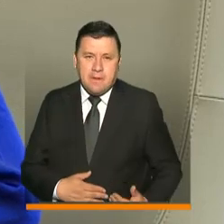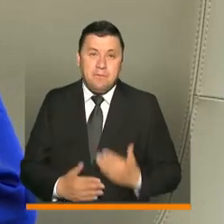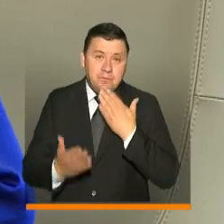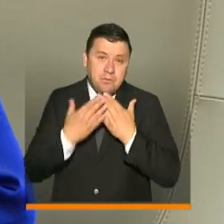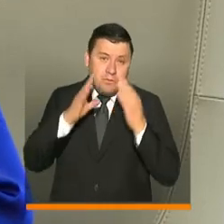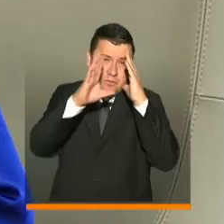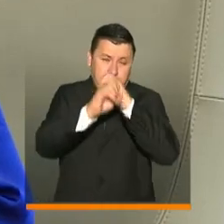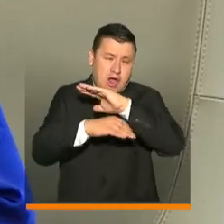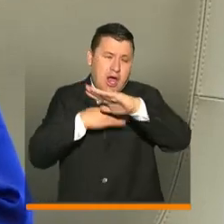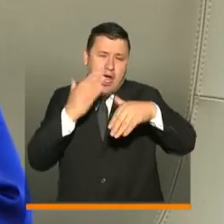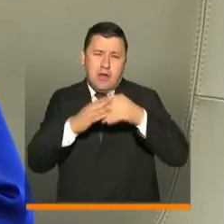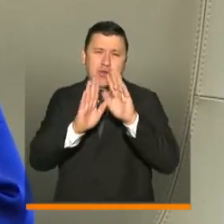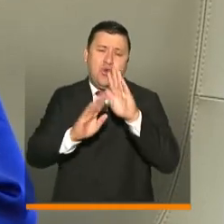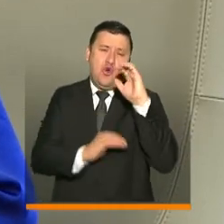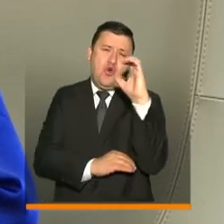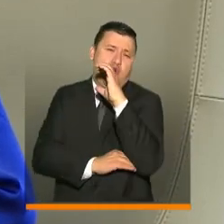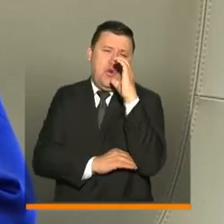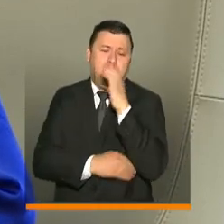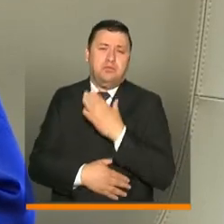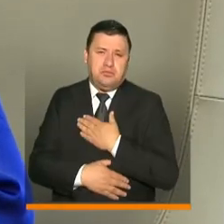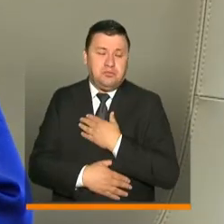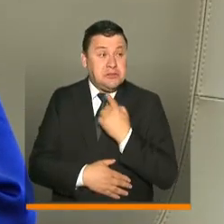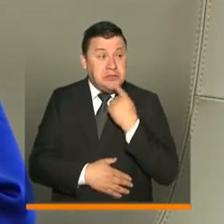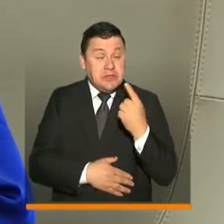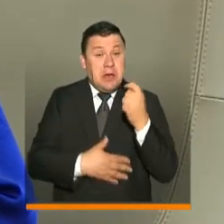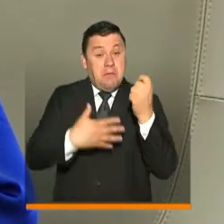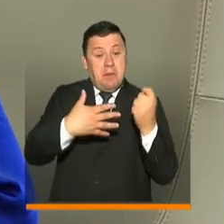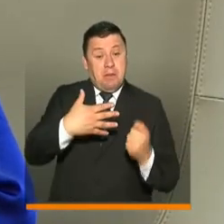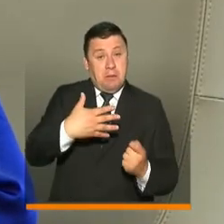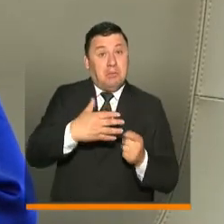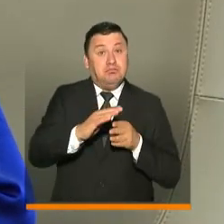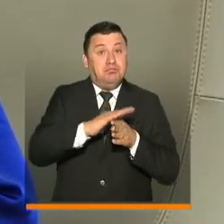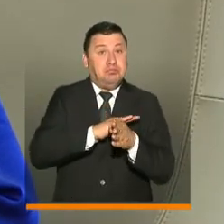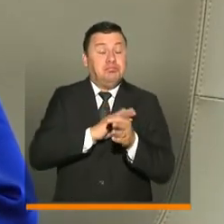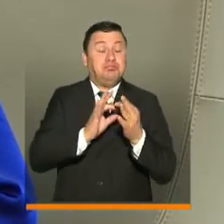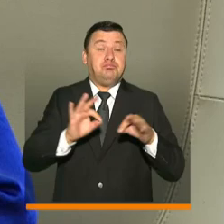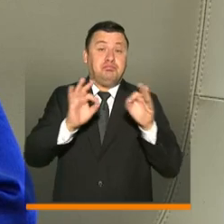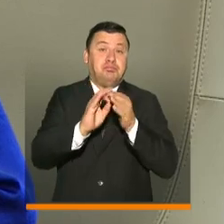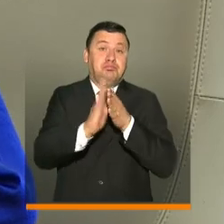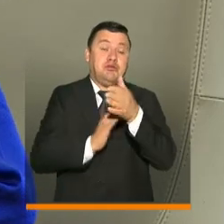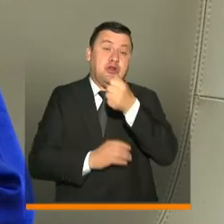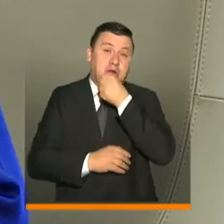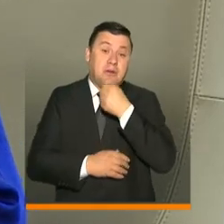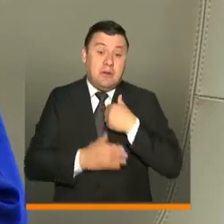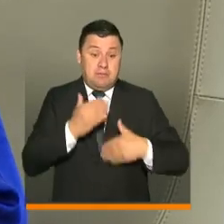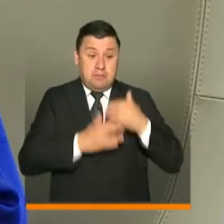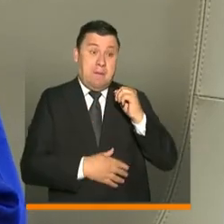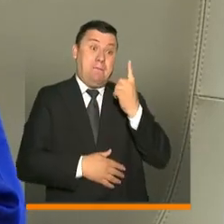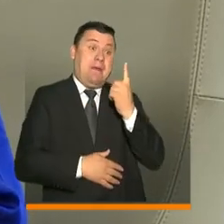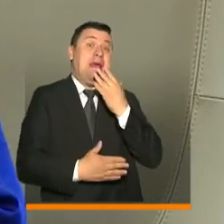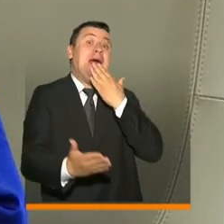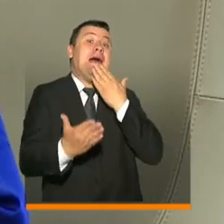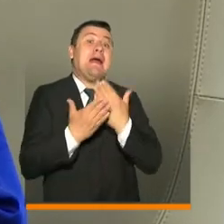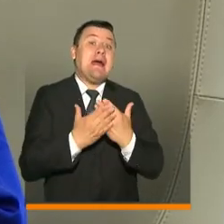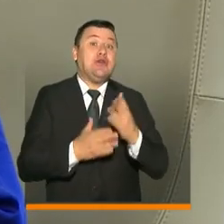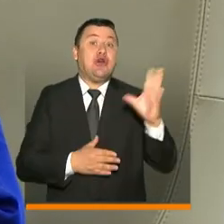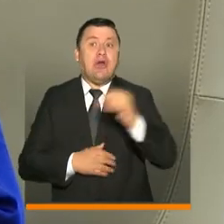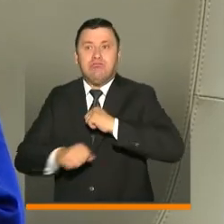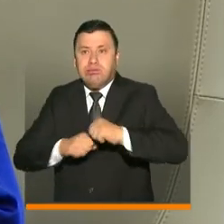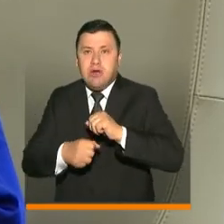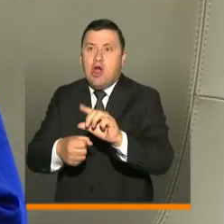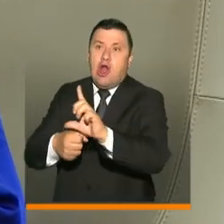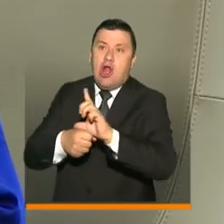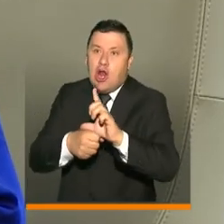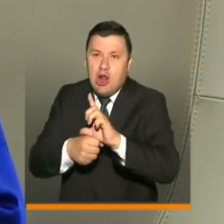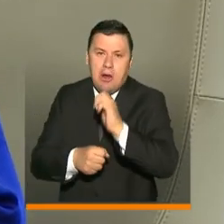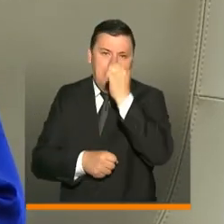Buenas noches a todos los colombianos. Usted menciona varias noticias educativas y como siempre inicio agradeciendo porque esto es una acción de todos, gobiernos